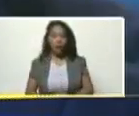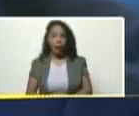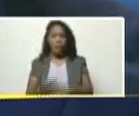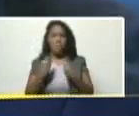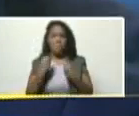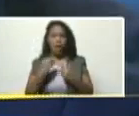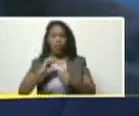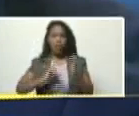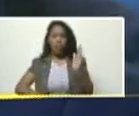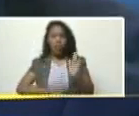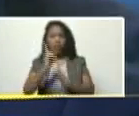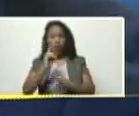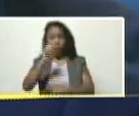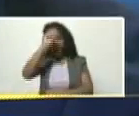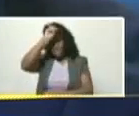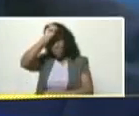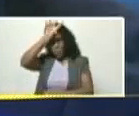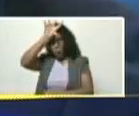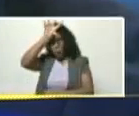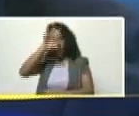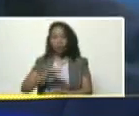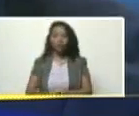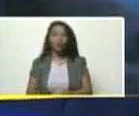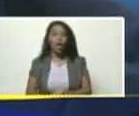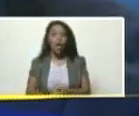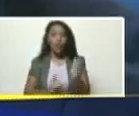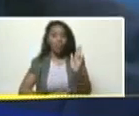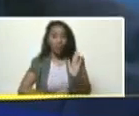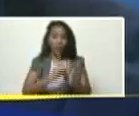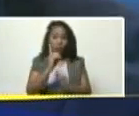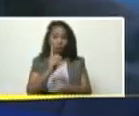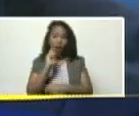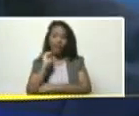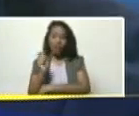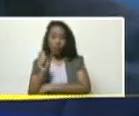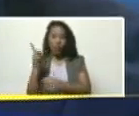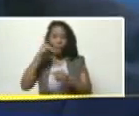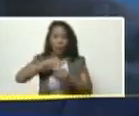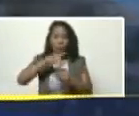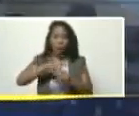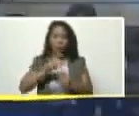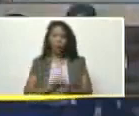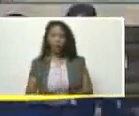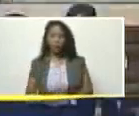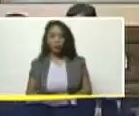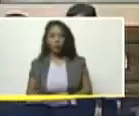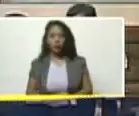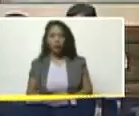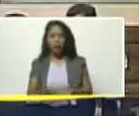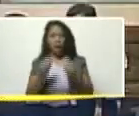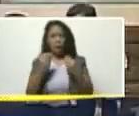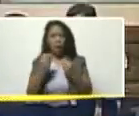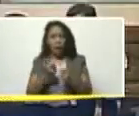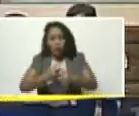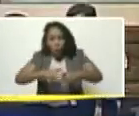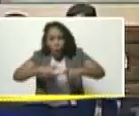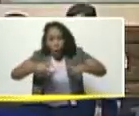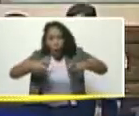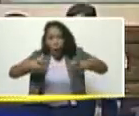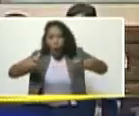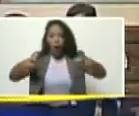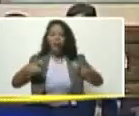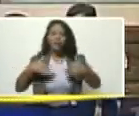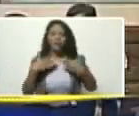el desarrollo de la minería, para el desarrollo de la inversión petrolera y para el incremento